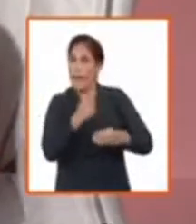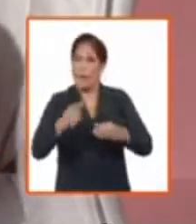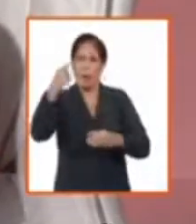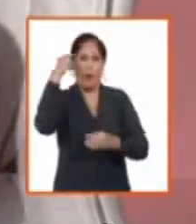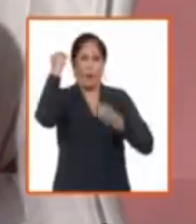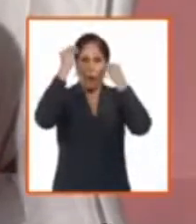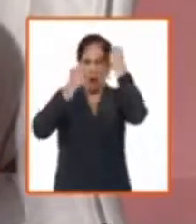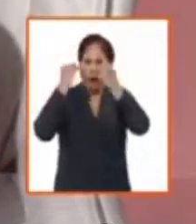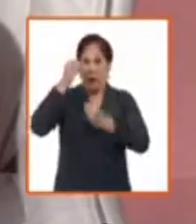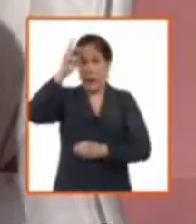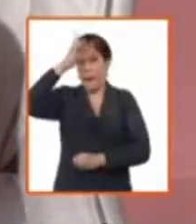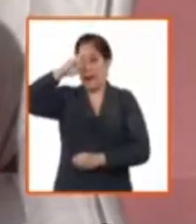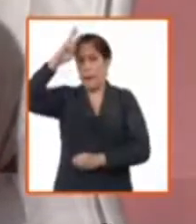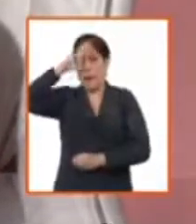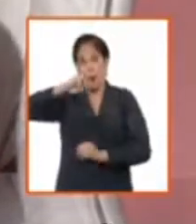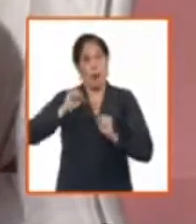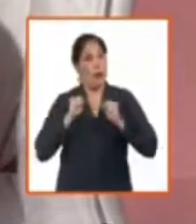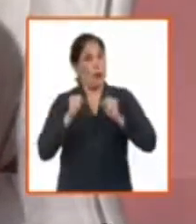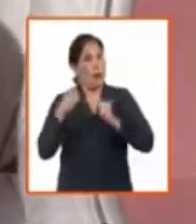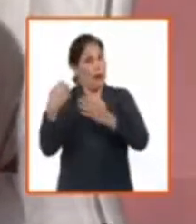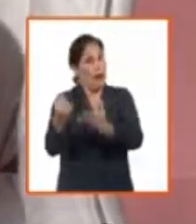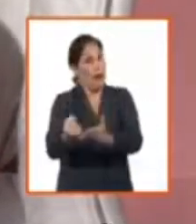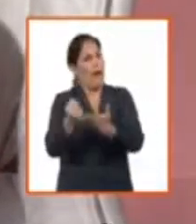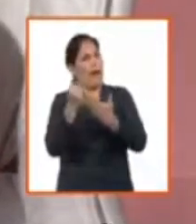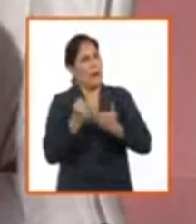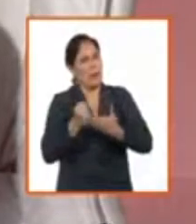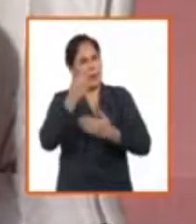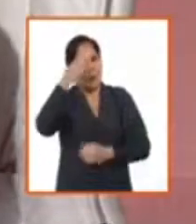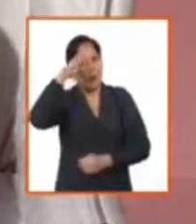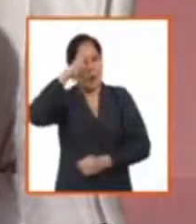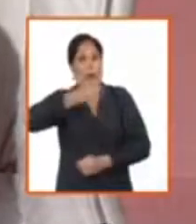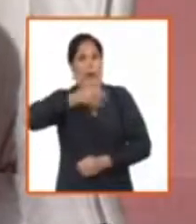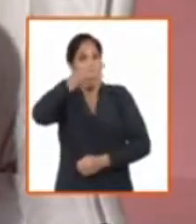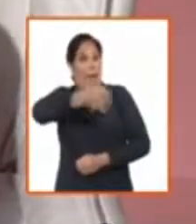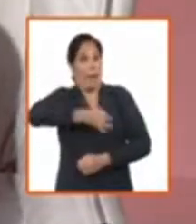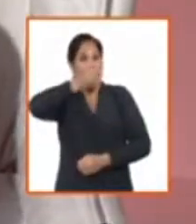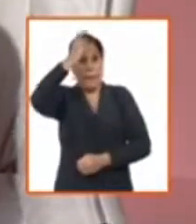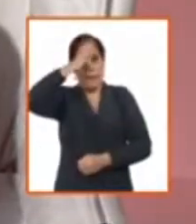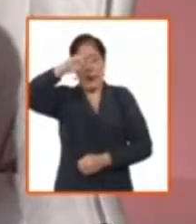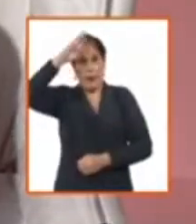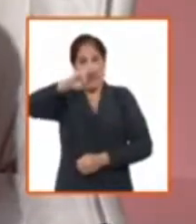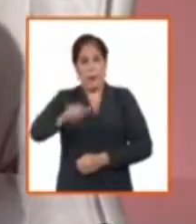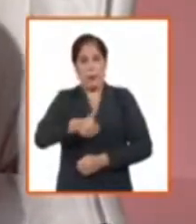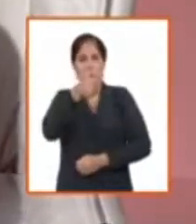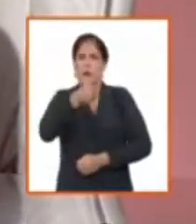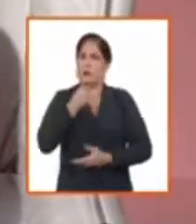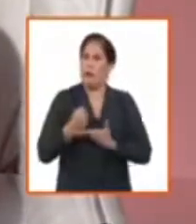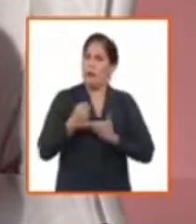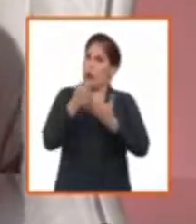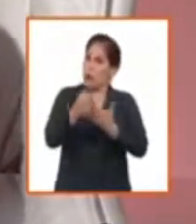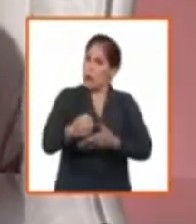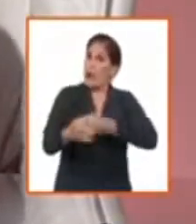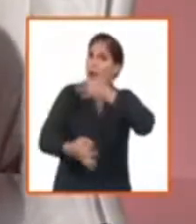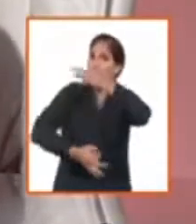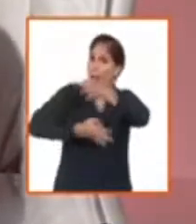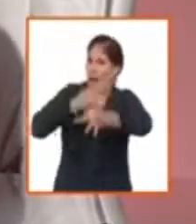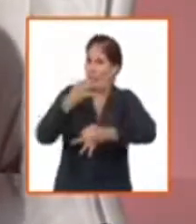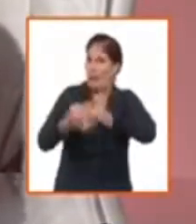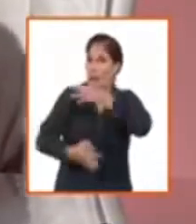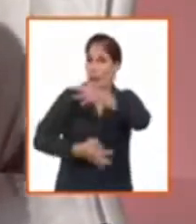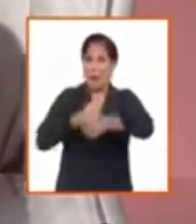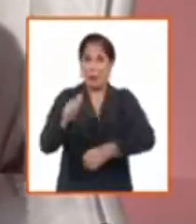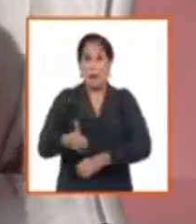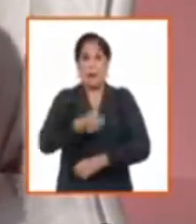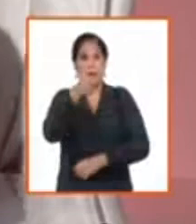parte de méxico de una manera coherente con el discurso del presidente andrés manuel lópez obrador que por algo el presidente